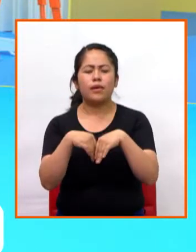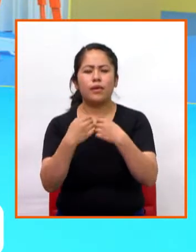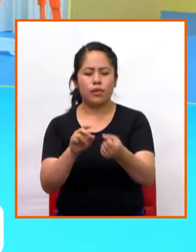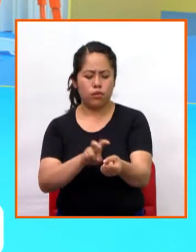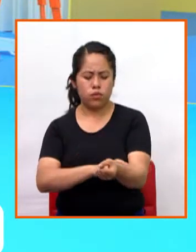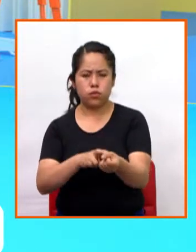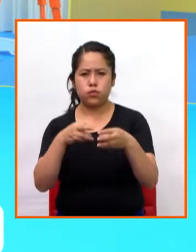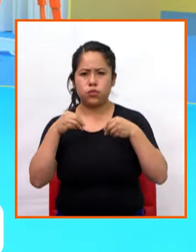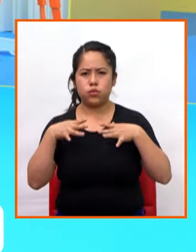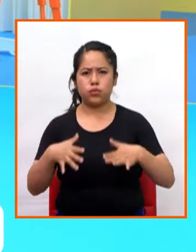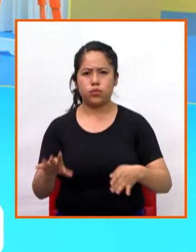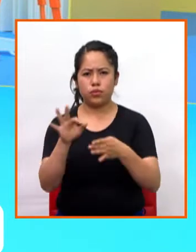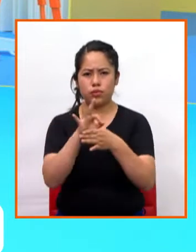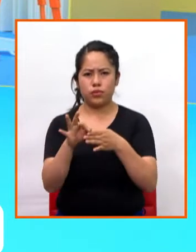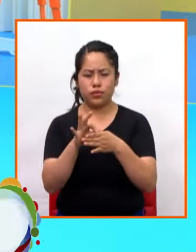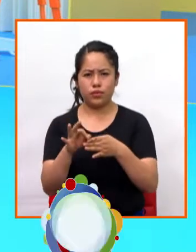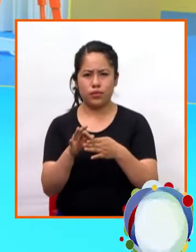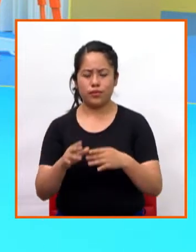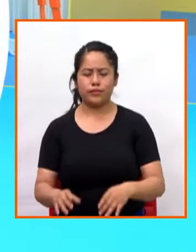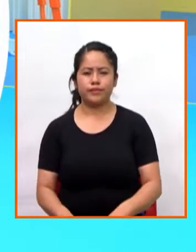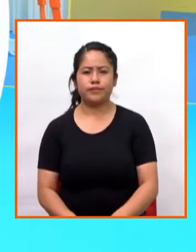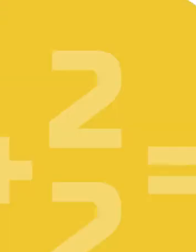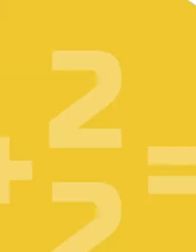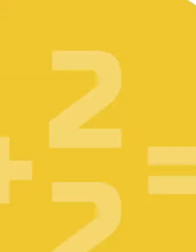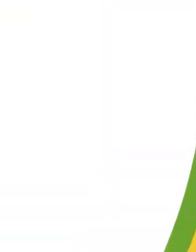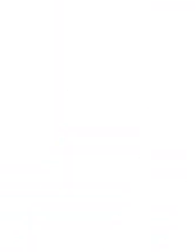su funcionamiento y su relación con el entorno.